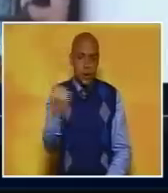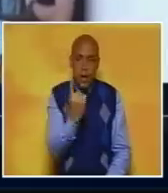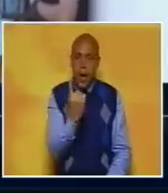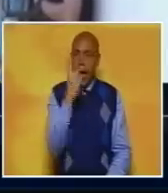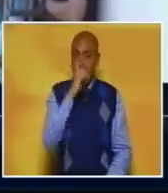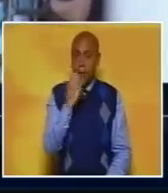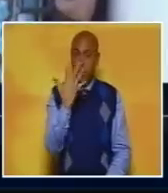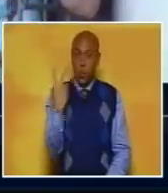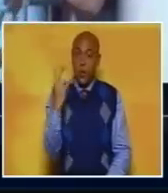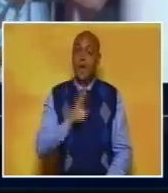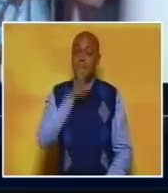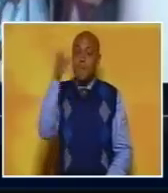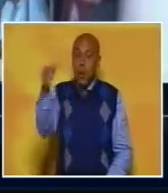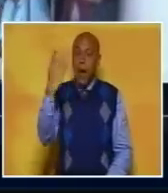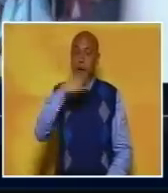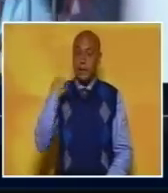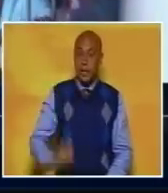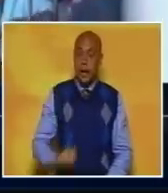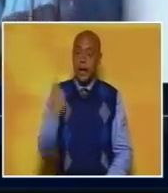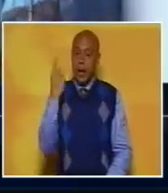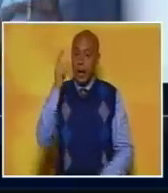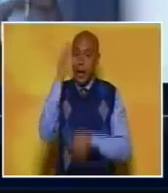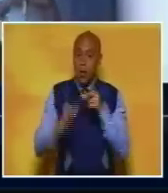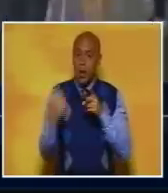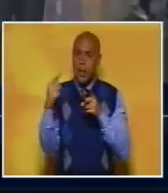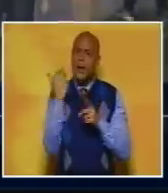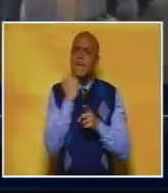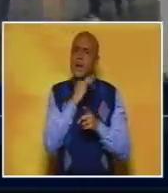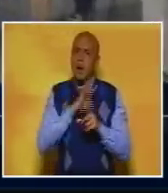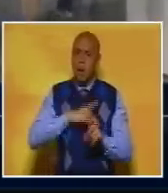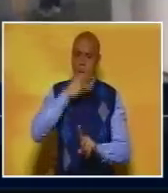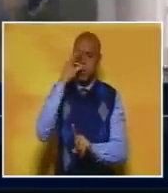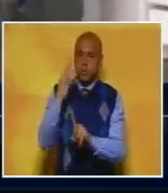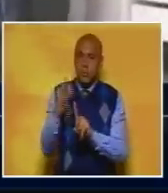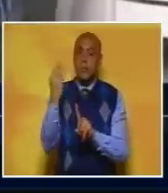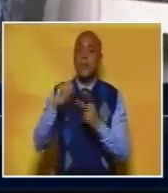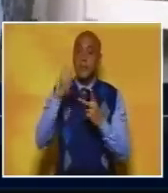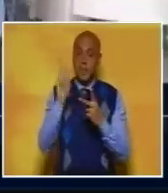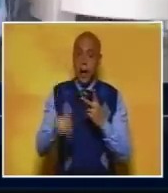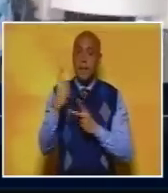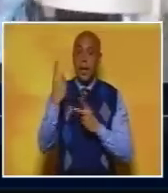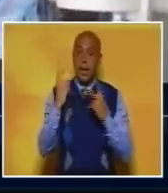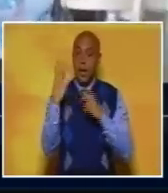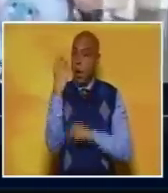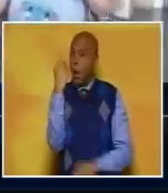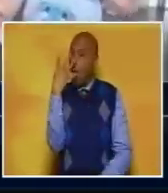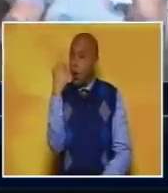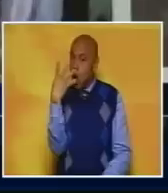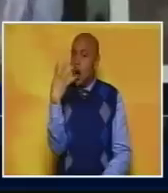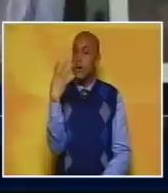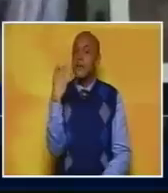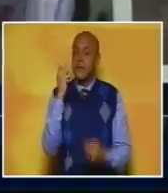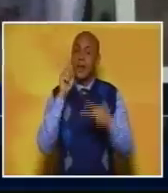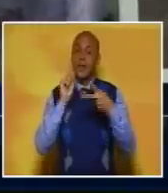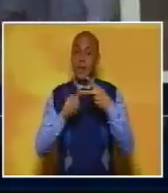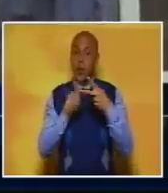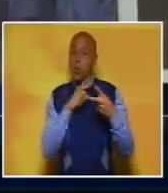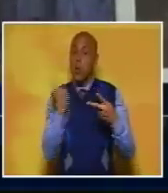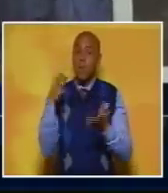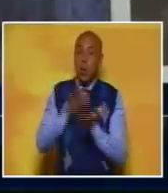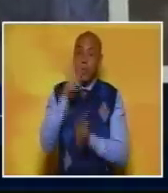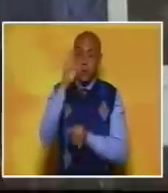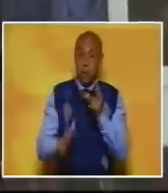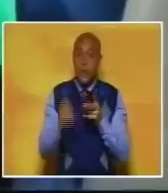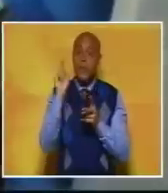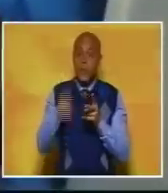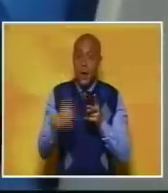52 años que viajó a China presentando posibles síntomas de coronavirus, mientras Hong Kong registró su segunda muerte por la enfermedad